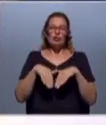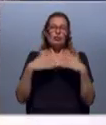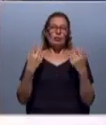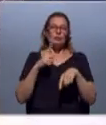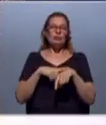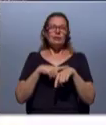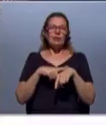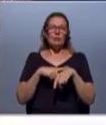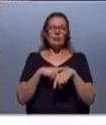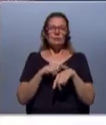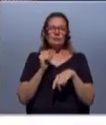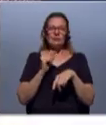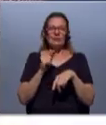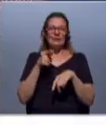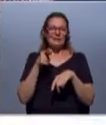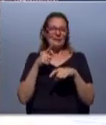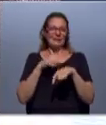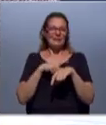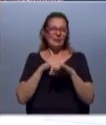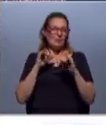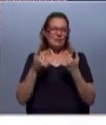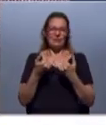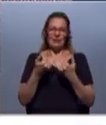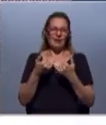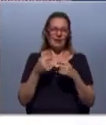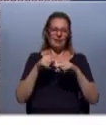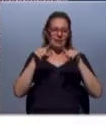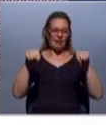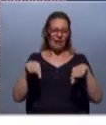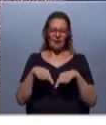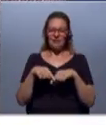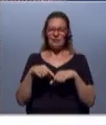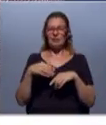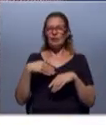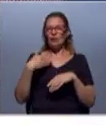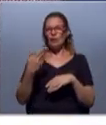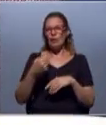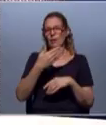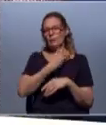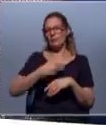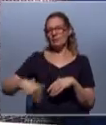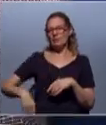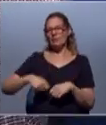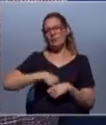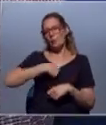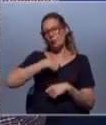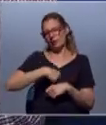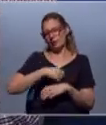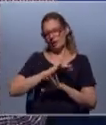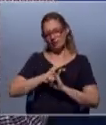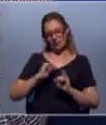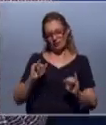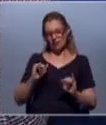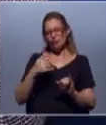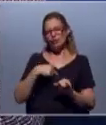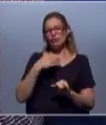tenemos pero es muy poco muy poco ese tema ya lo el acta de defunción se la dio el presidente mujica este decir lo que lo